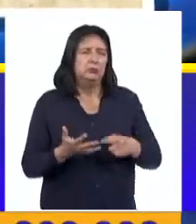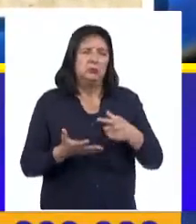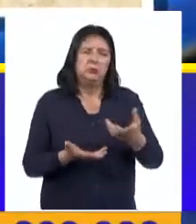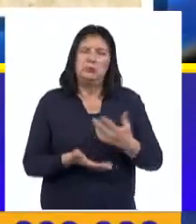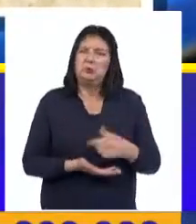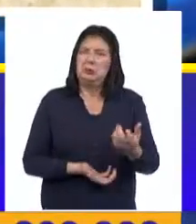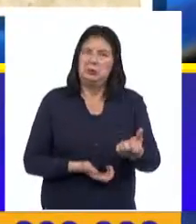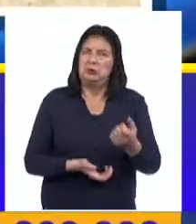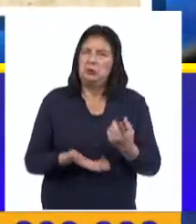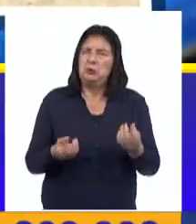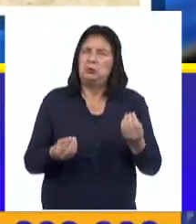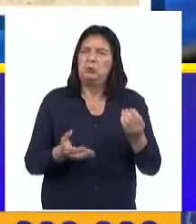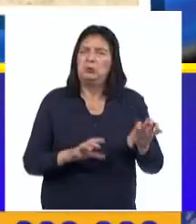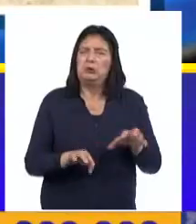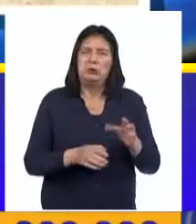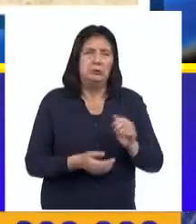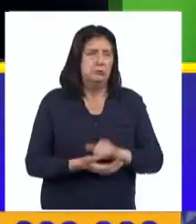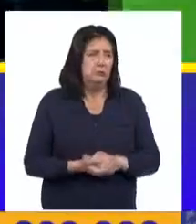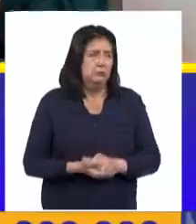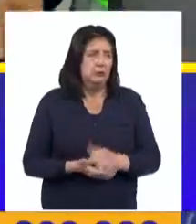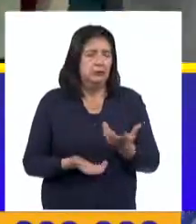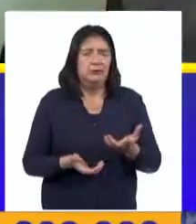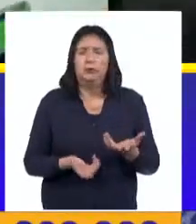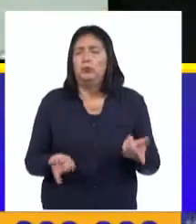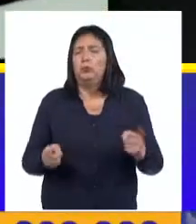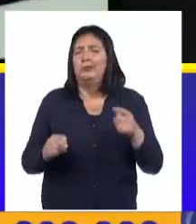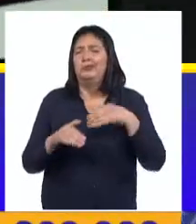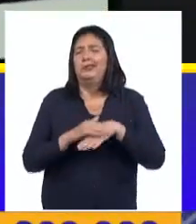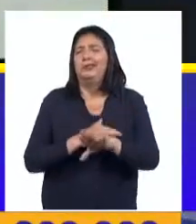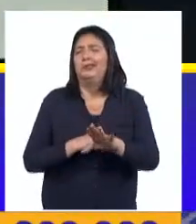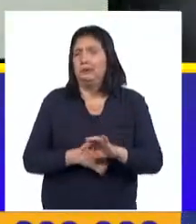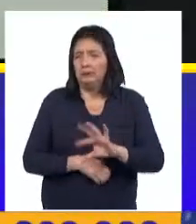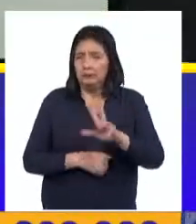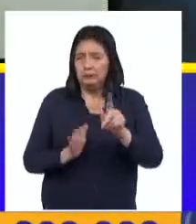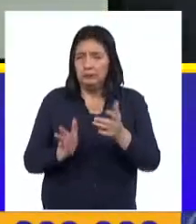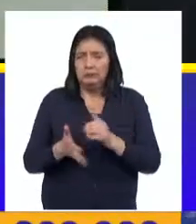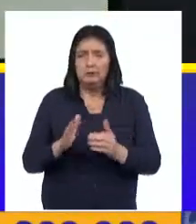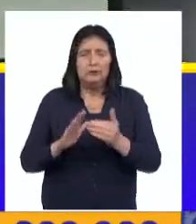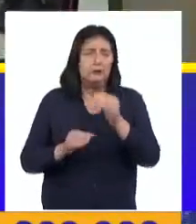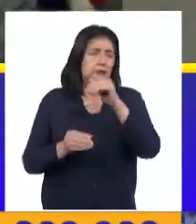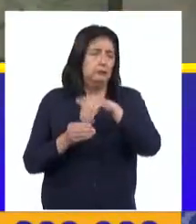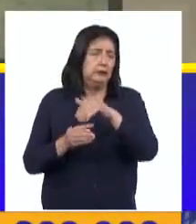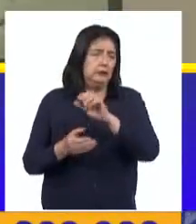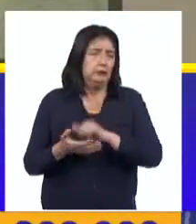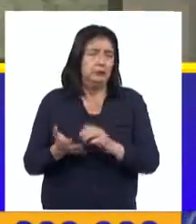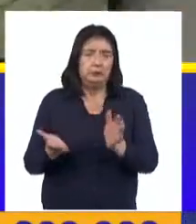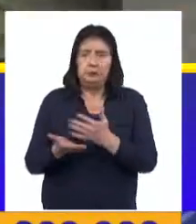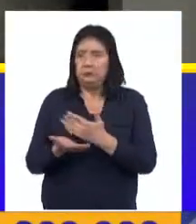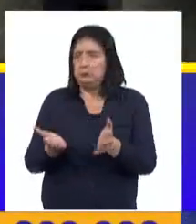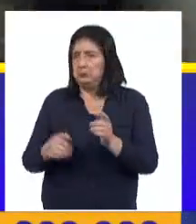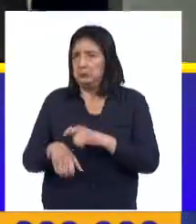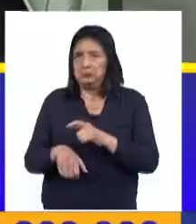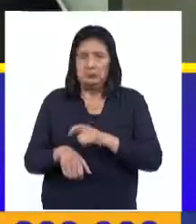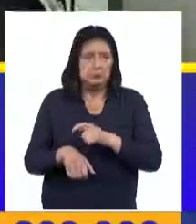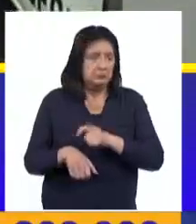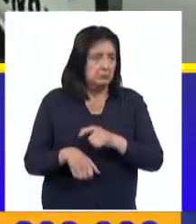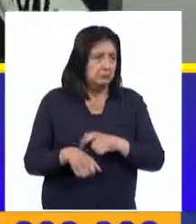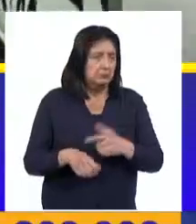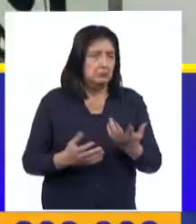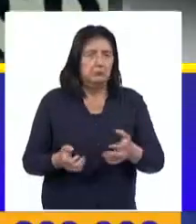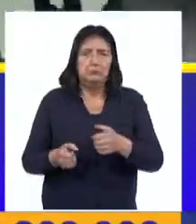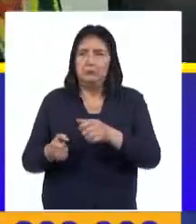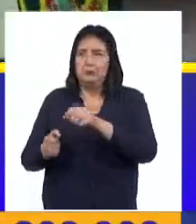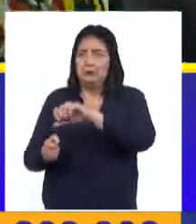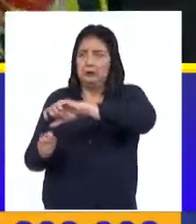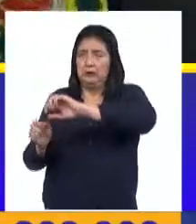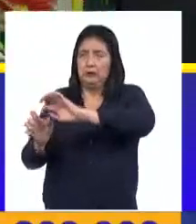¿Cómo fue que perpetraron? Está preguntándole el cajoneo es cuando ingresan los delincuentes y obviamente como no hay tiempo para apertura de